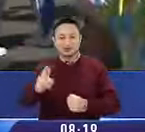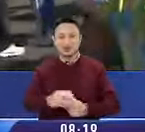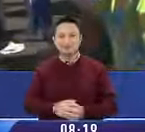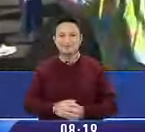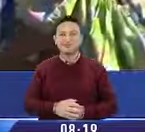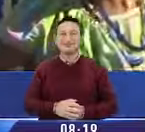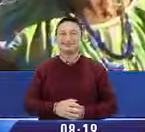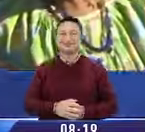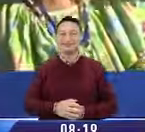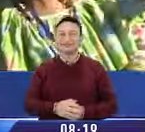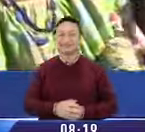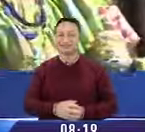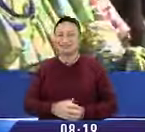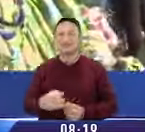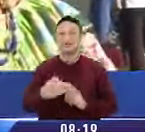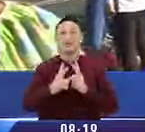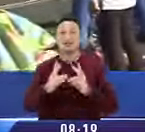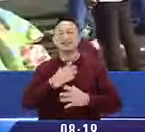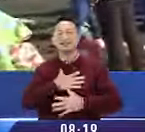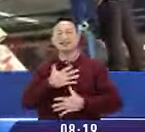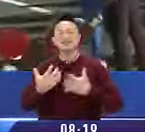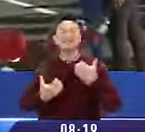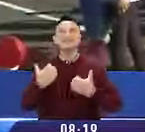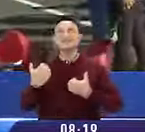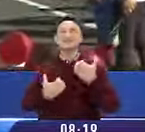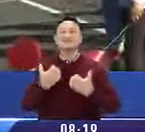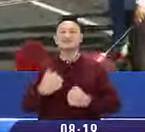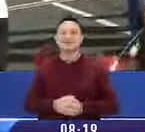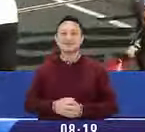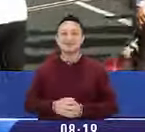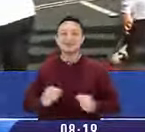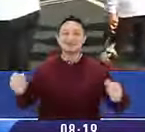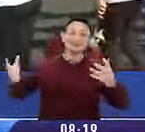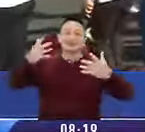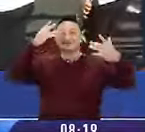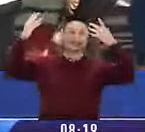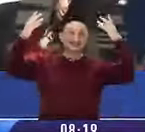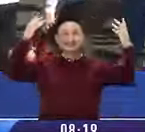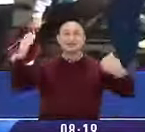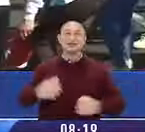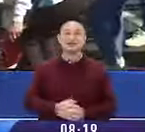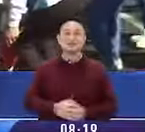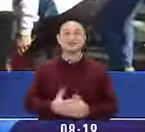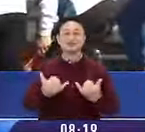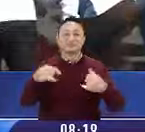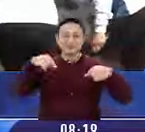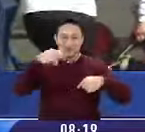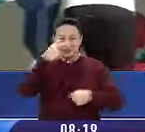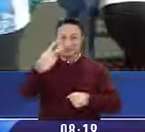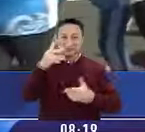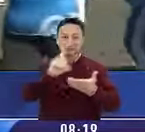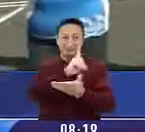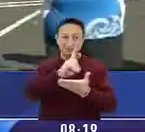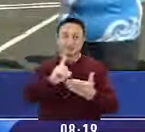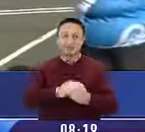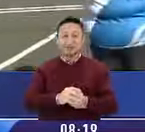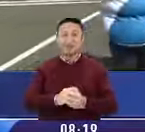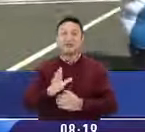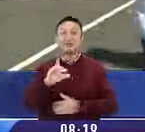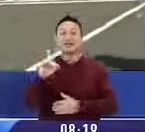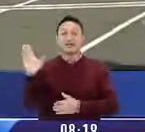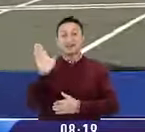muchas gracias. La vecina está emocionada, que hasta el viento viene y le lleva el vestido. Ahorita ya vamos a tener la danza, ustedes pueden ver a mi lado